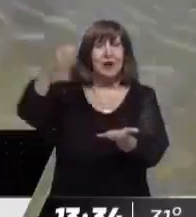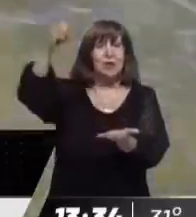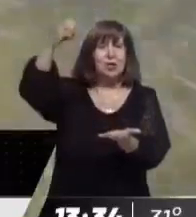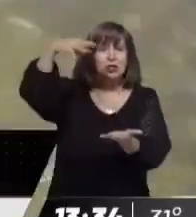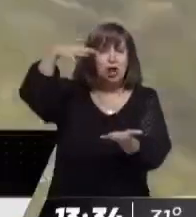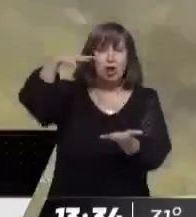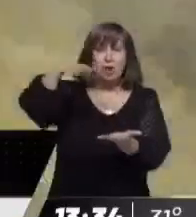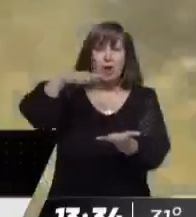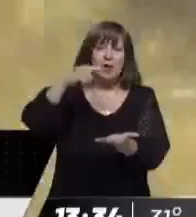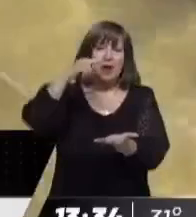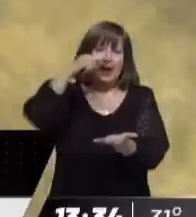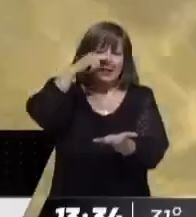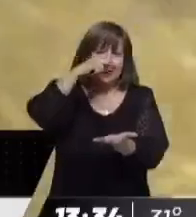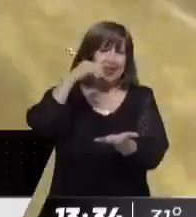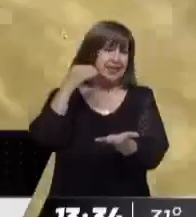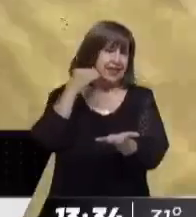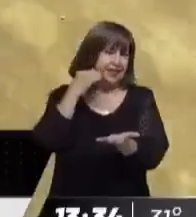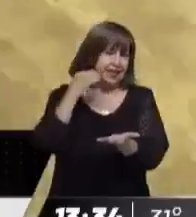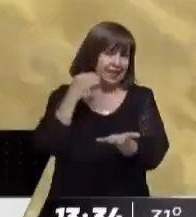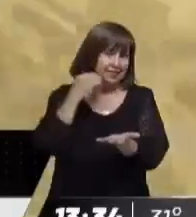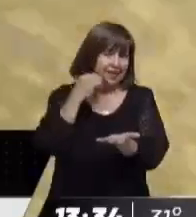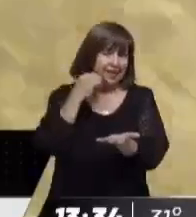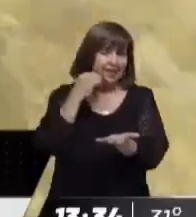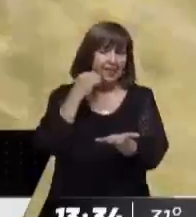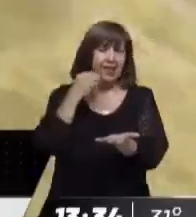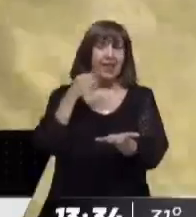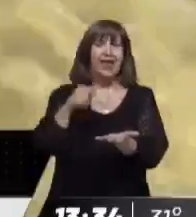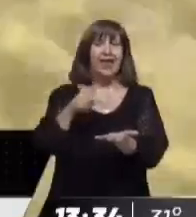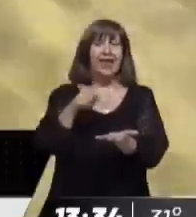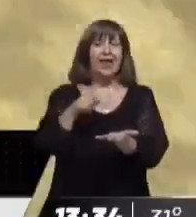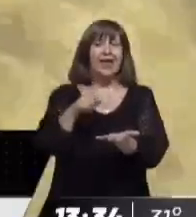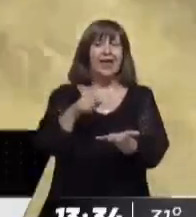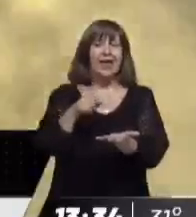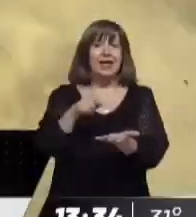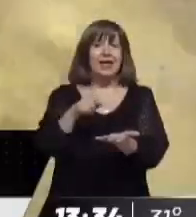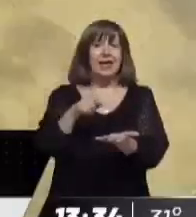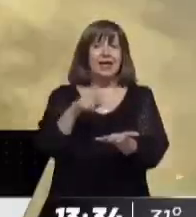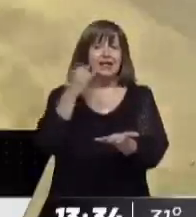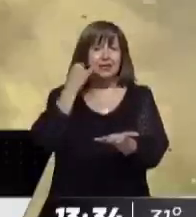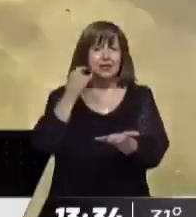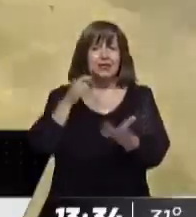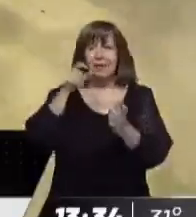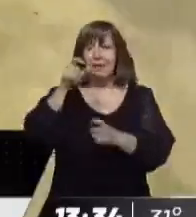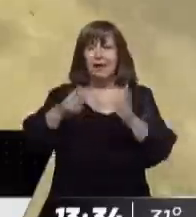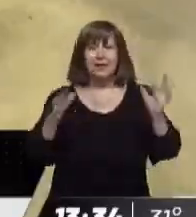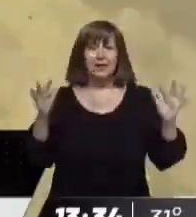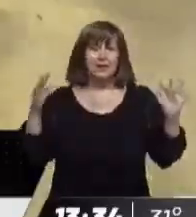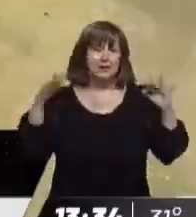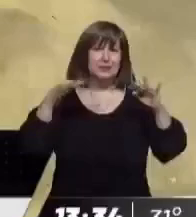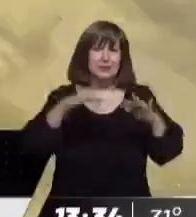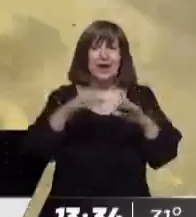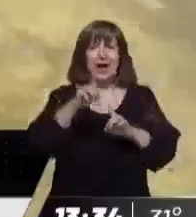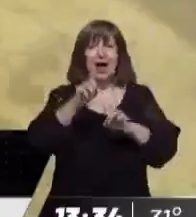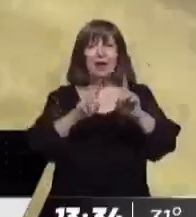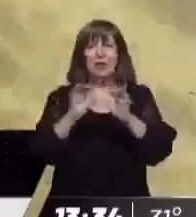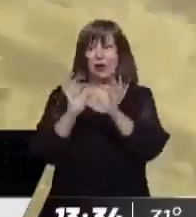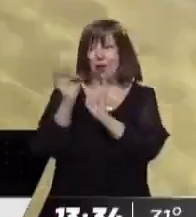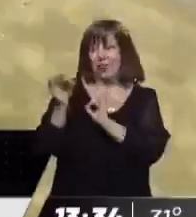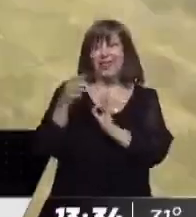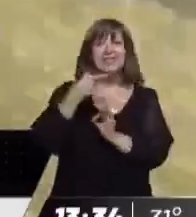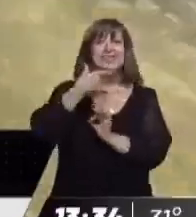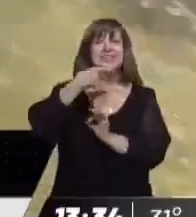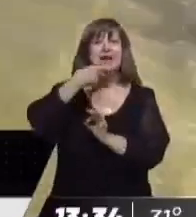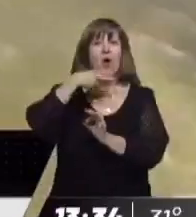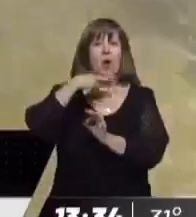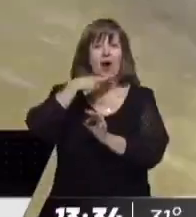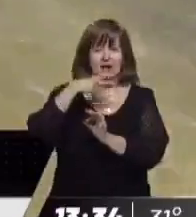tipo 7, que realmente el calor es insoportable... Se llena de bañistas, inclusive vienen de San Juan, chicos, porque estamos a